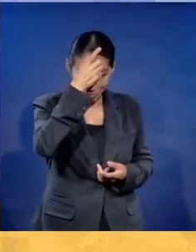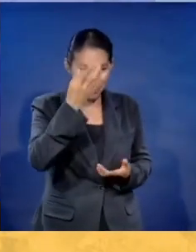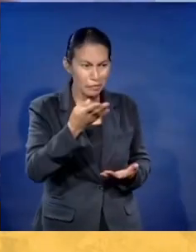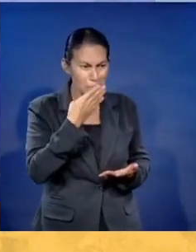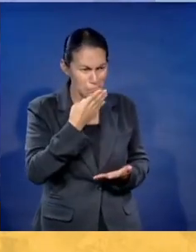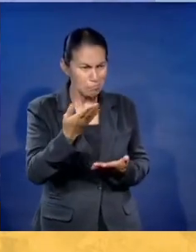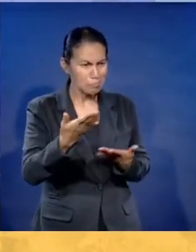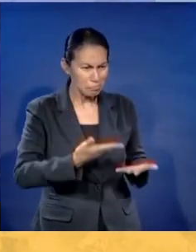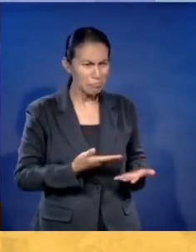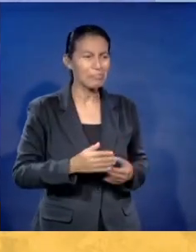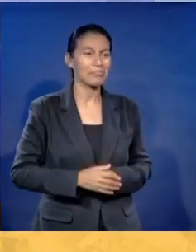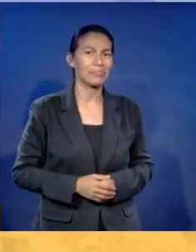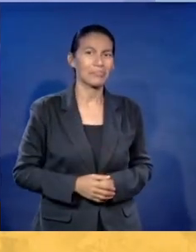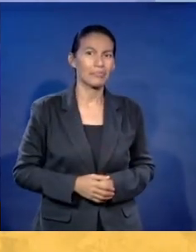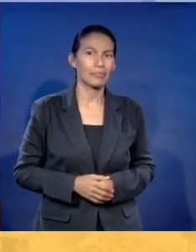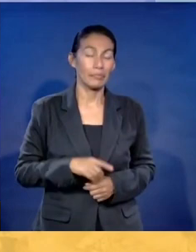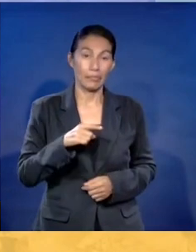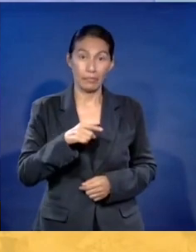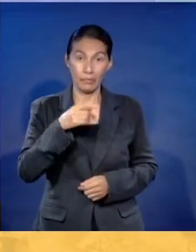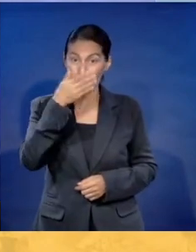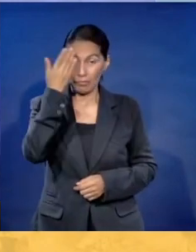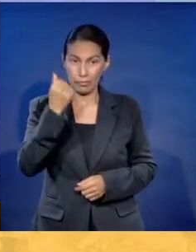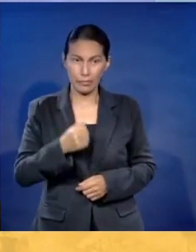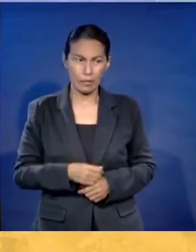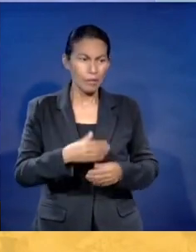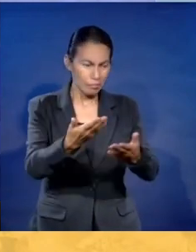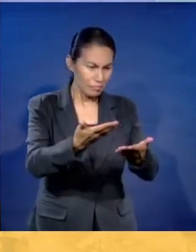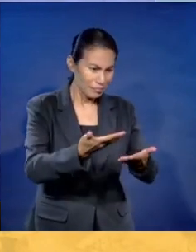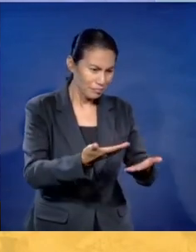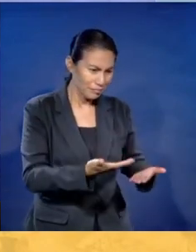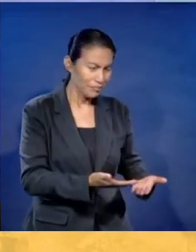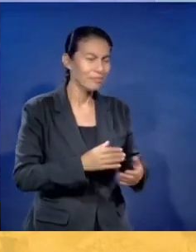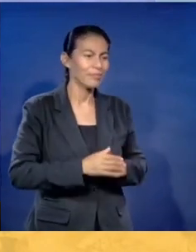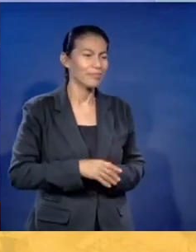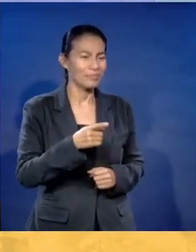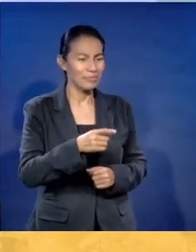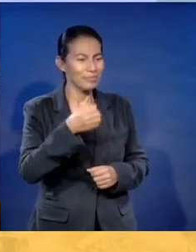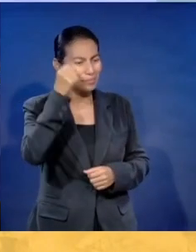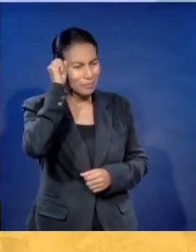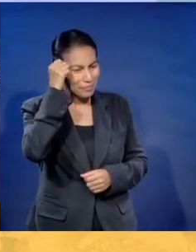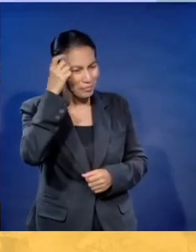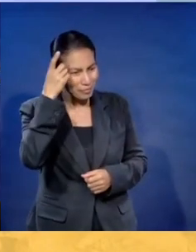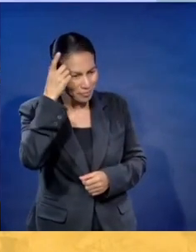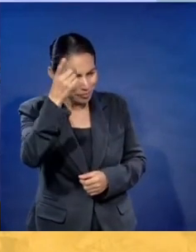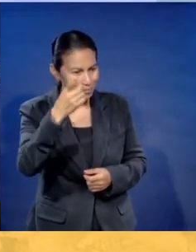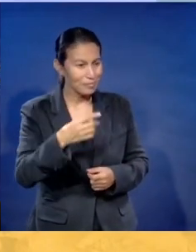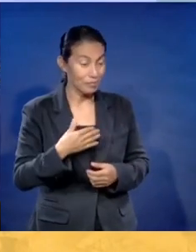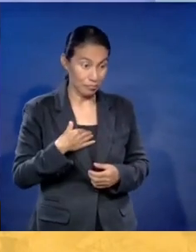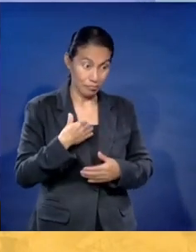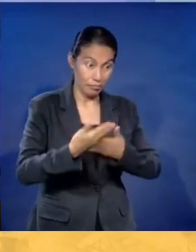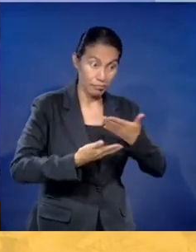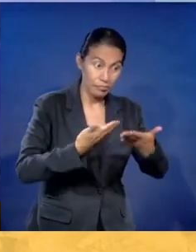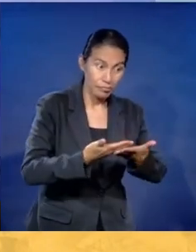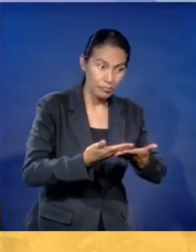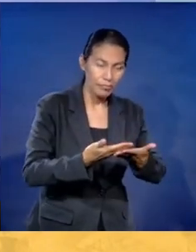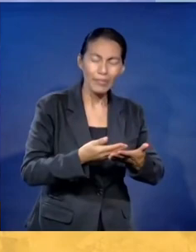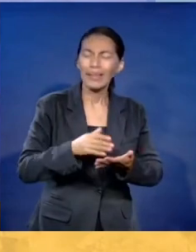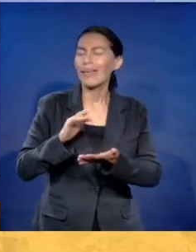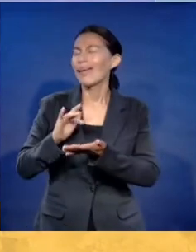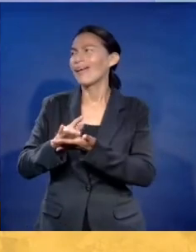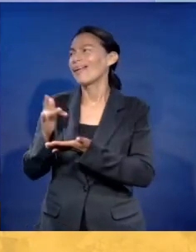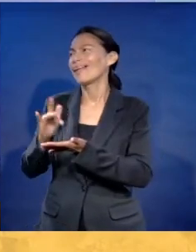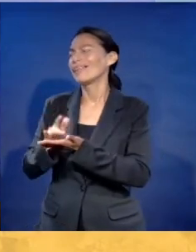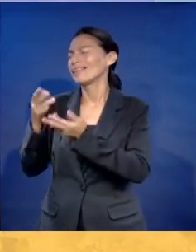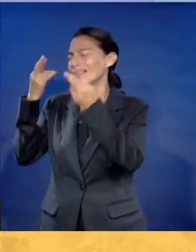ni cuenta se había dado lo que había hecho Pásale Pásale siervo de Dios en qué puedo servirte este gracias gracias mi rey